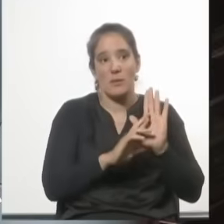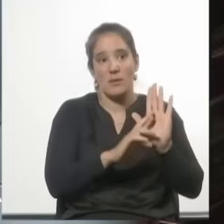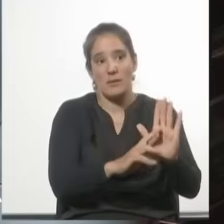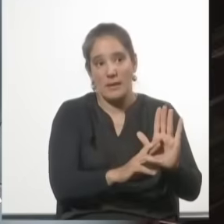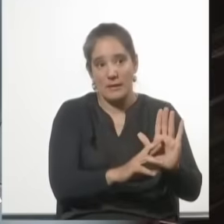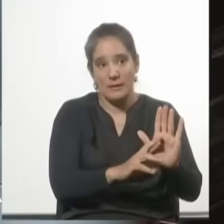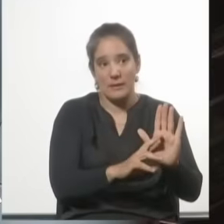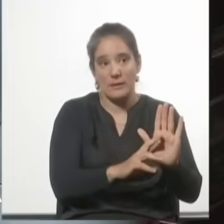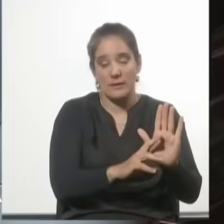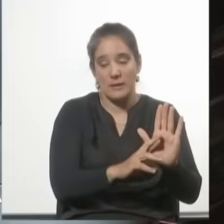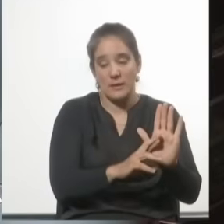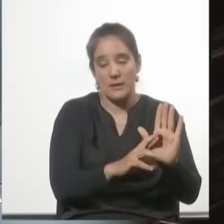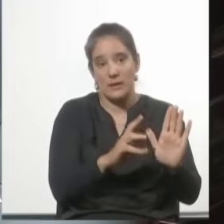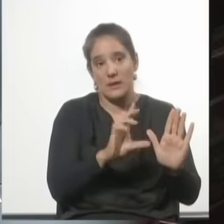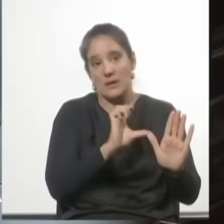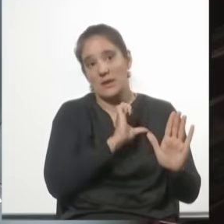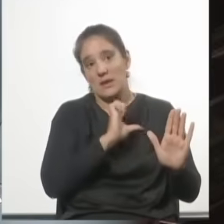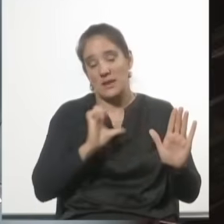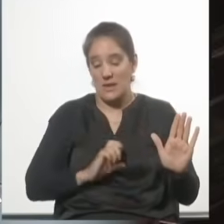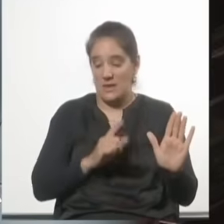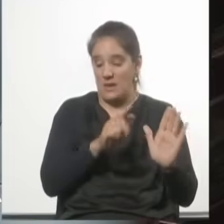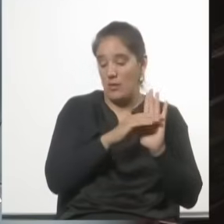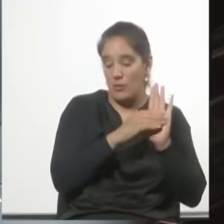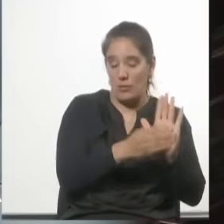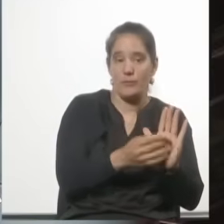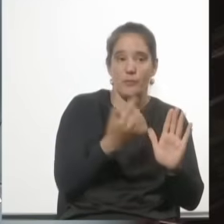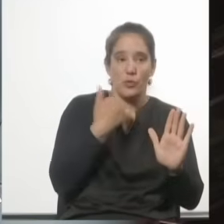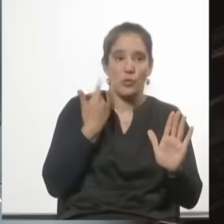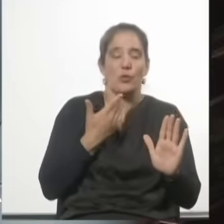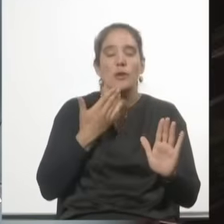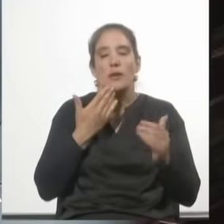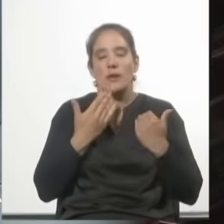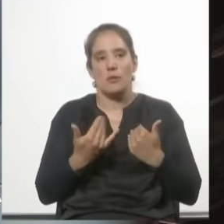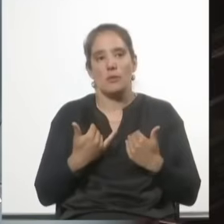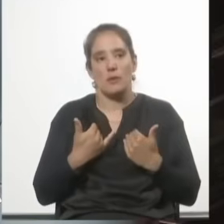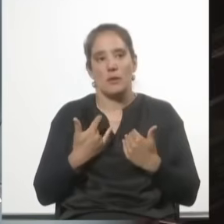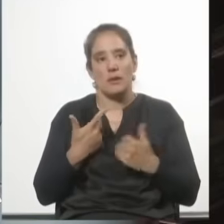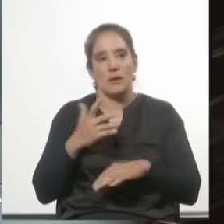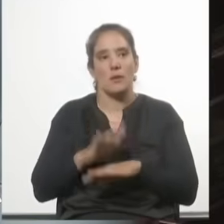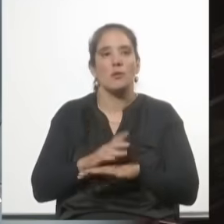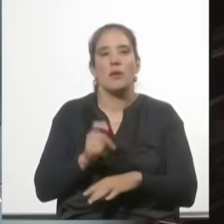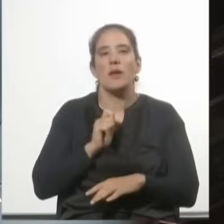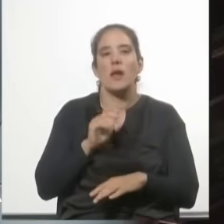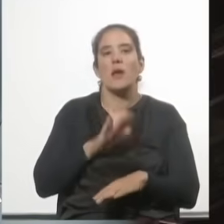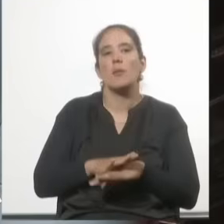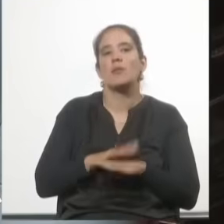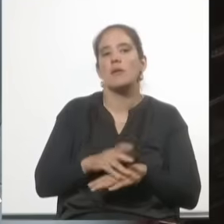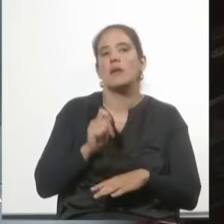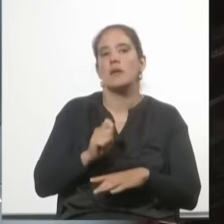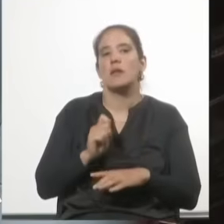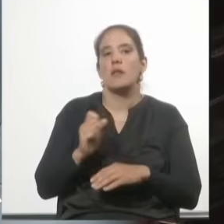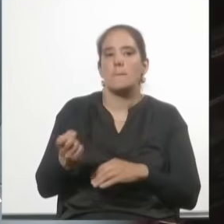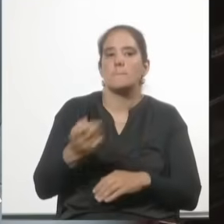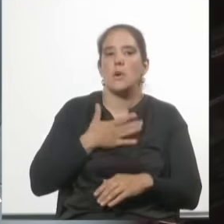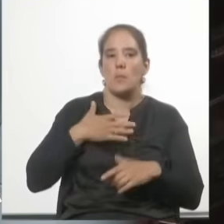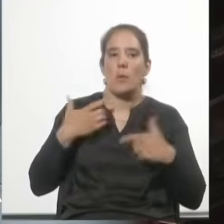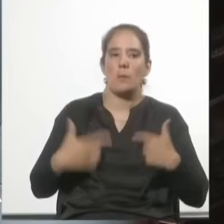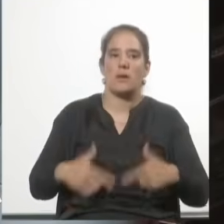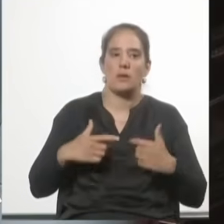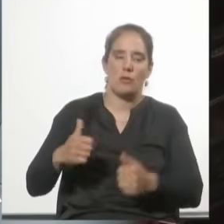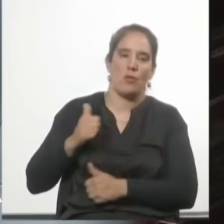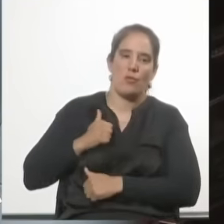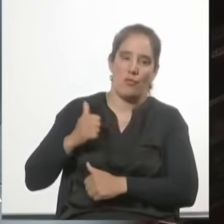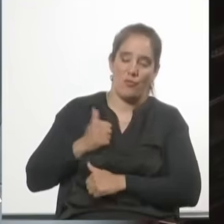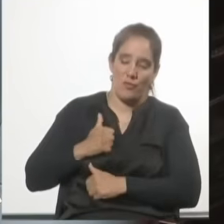como representante de la parte compradora, lo que entendemos debió estar bajo el mando y responsabilidad del propio Ministerio de Defensa